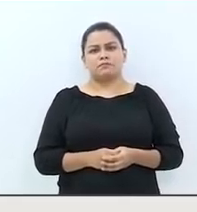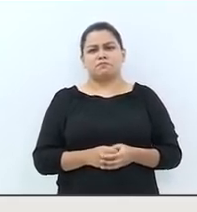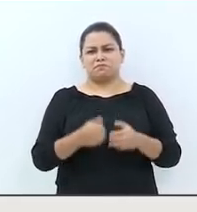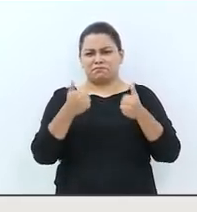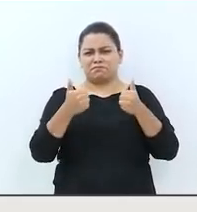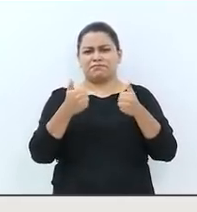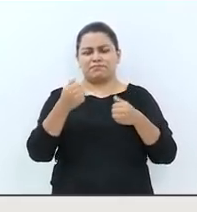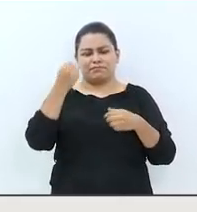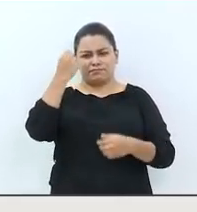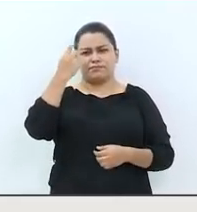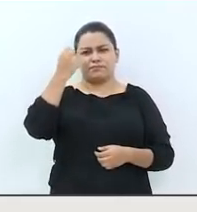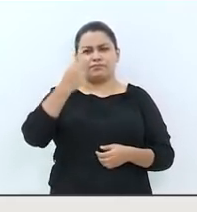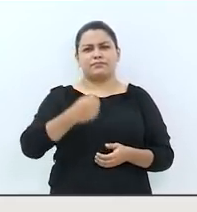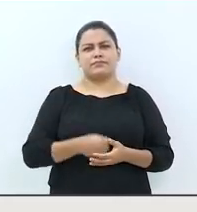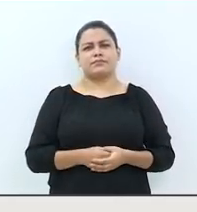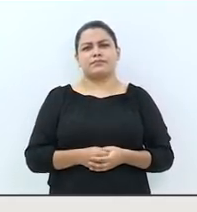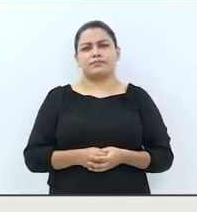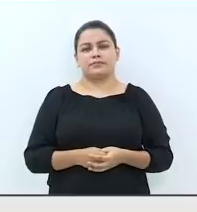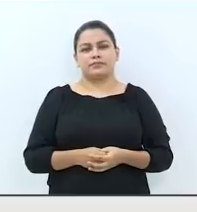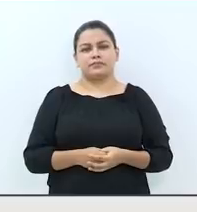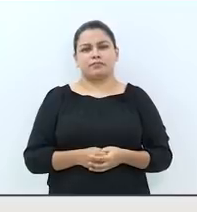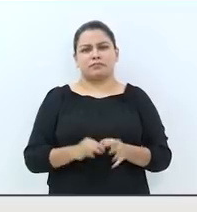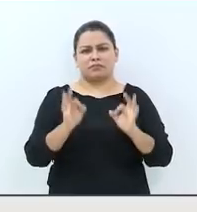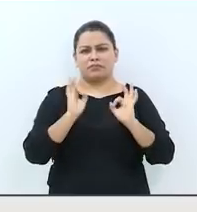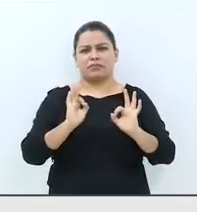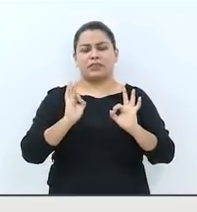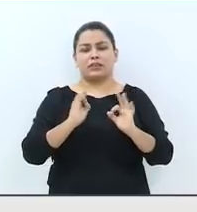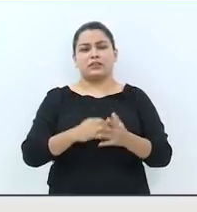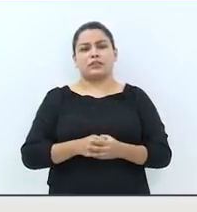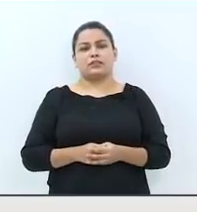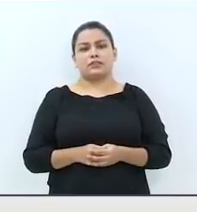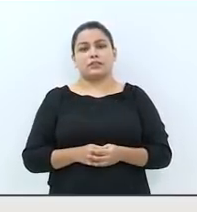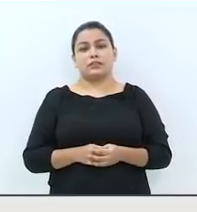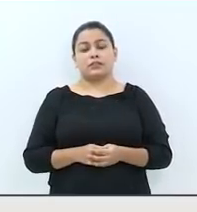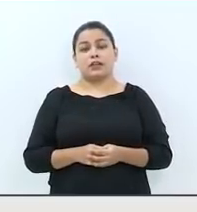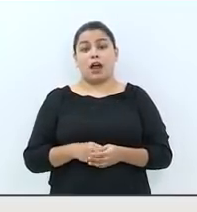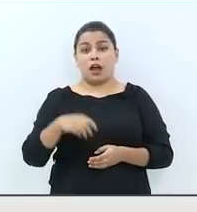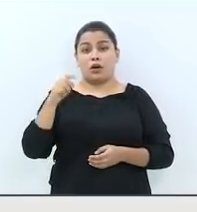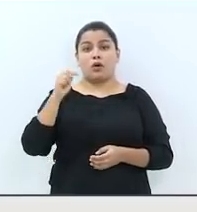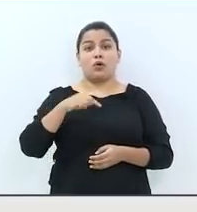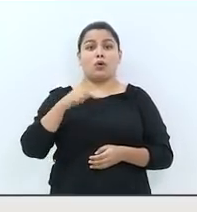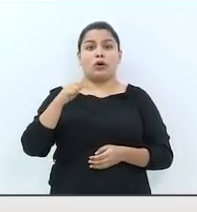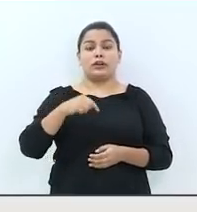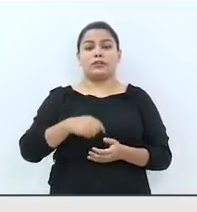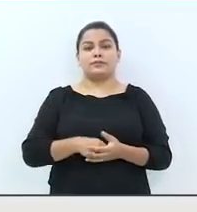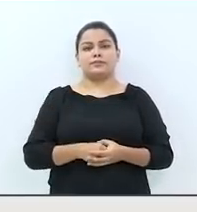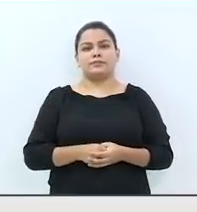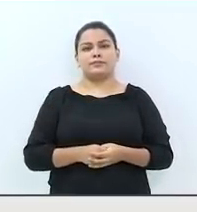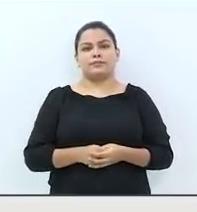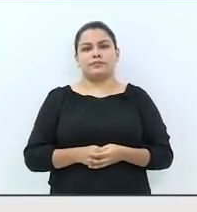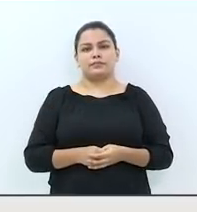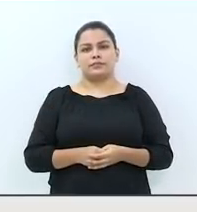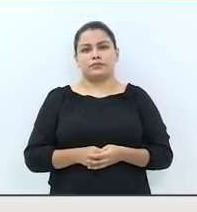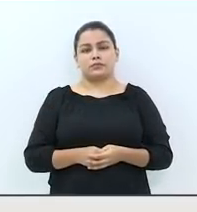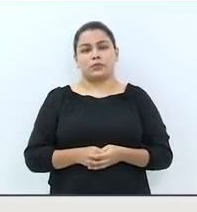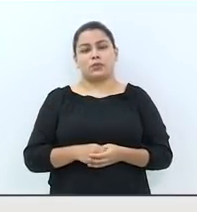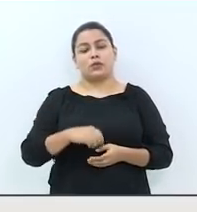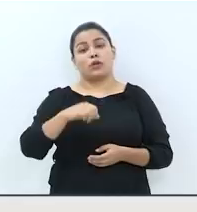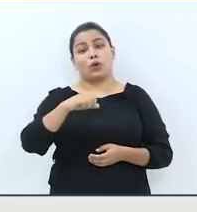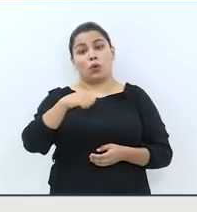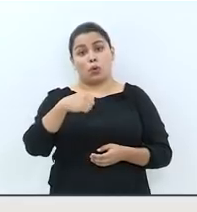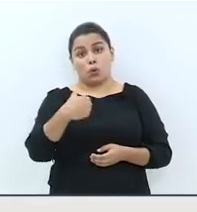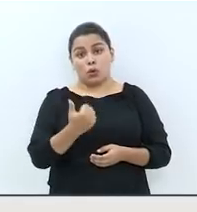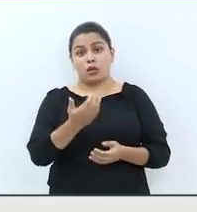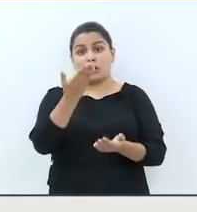Lo estamos aterrizando, vamos muy bien. Perfecto. ¿Qué les parece si pasamos ahora a la otra propuesta